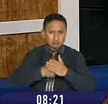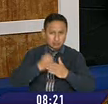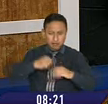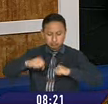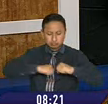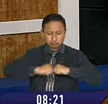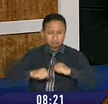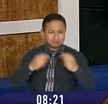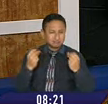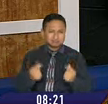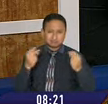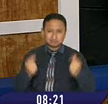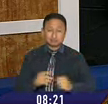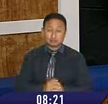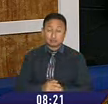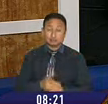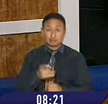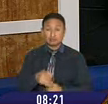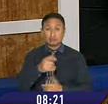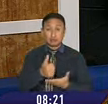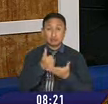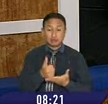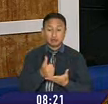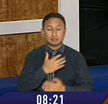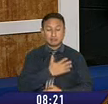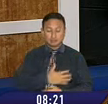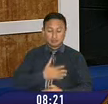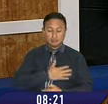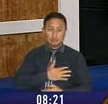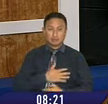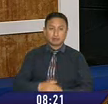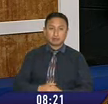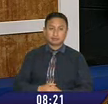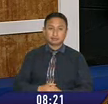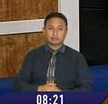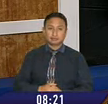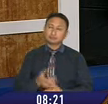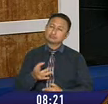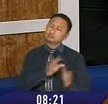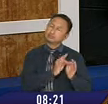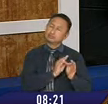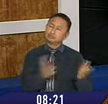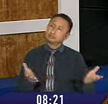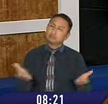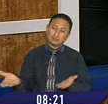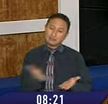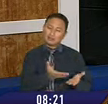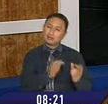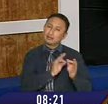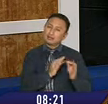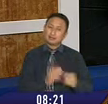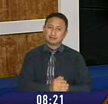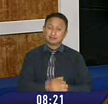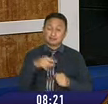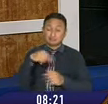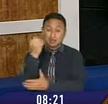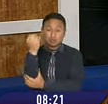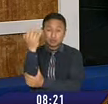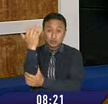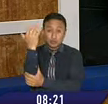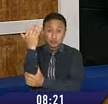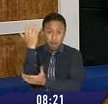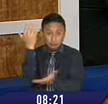aceleradamente, con celeridad, en favor de ustedes. Así que, por favor, arreglen. Den haciendo. Esta vela va